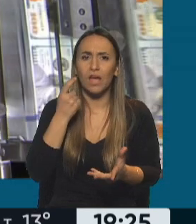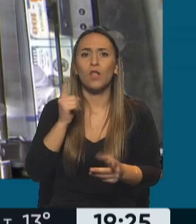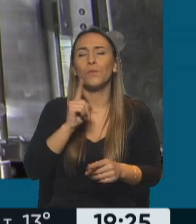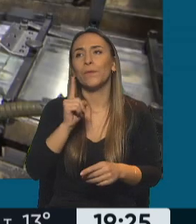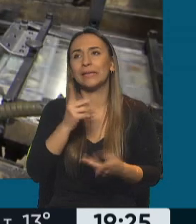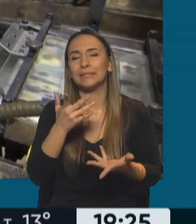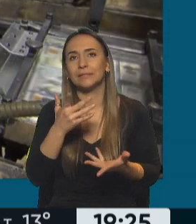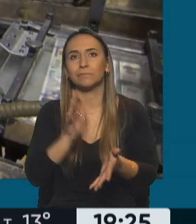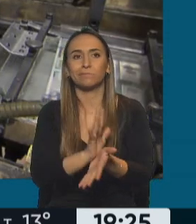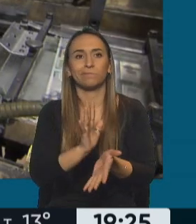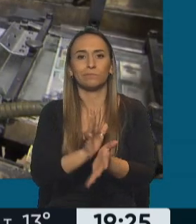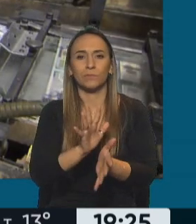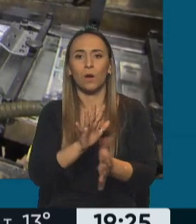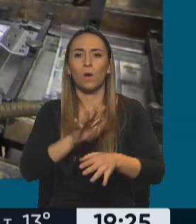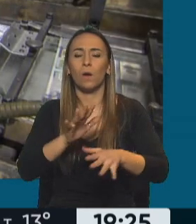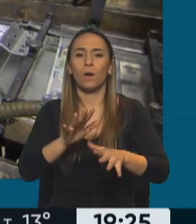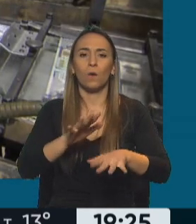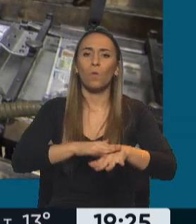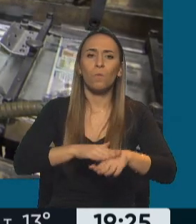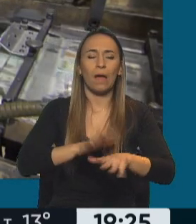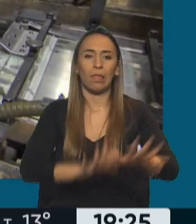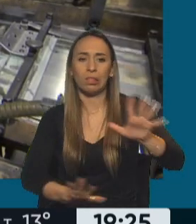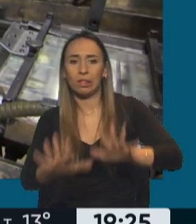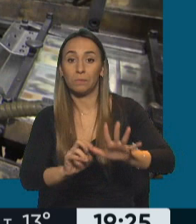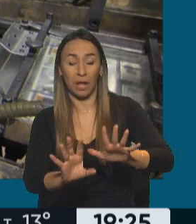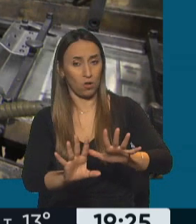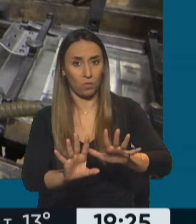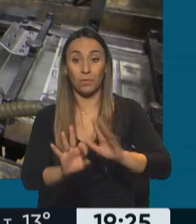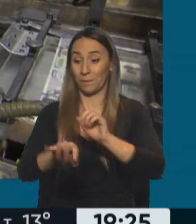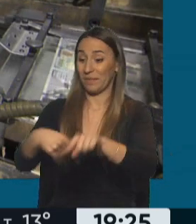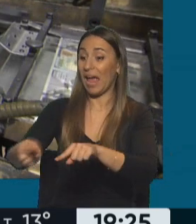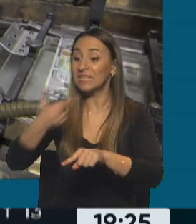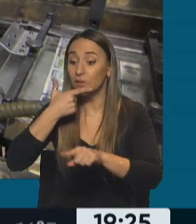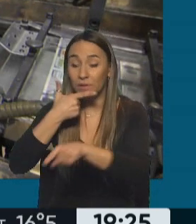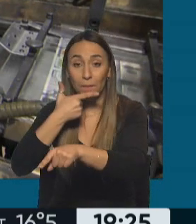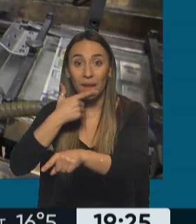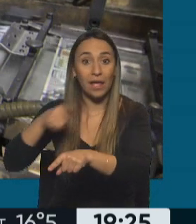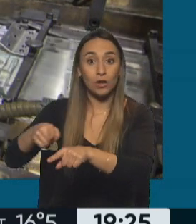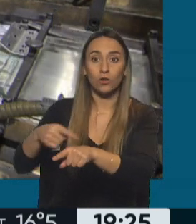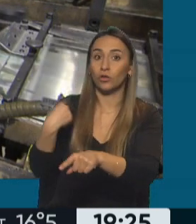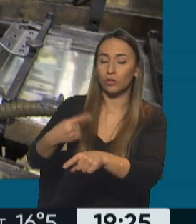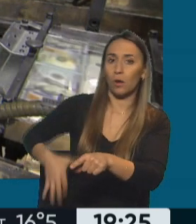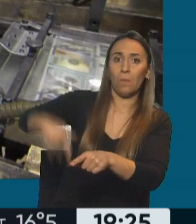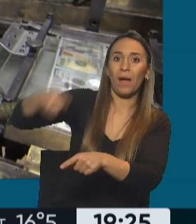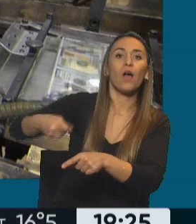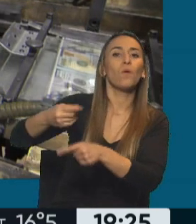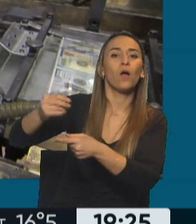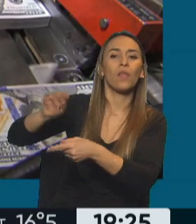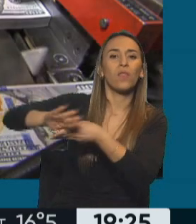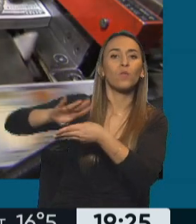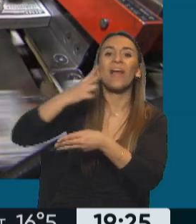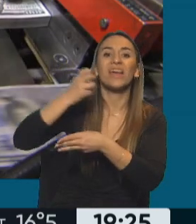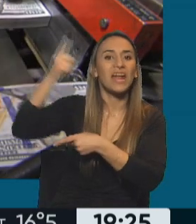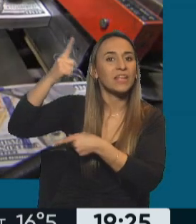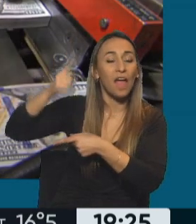qué? Primero porque ahora en septiembre se termina el pago de la energía que nos estaba desangrando. Y segundo, la